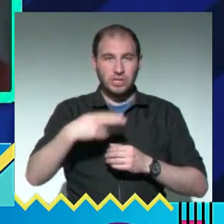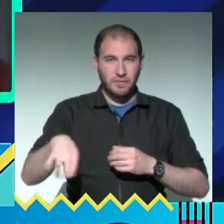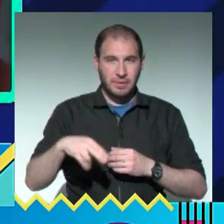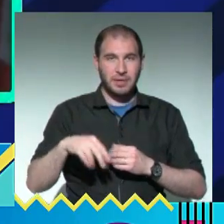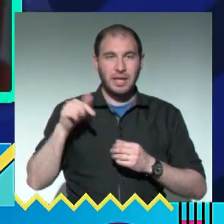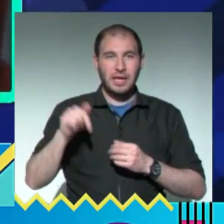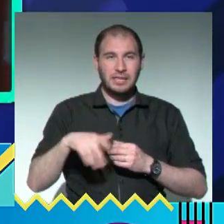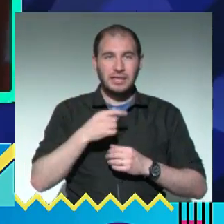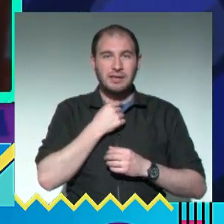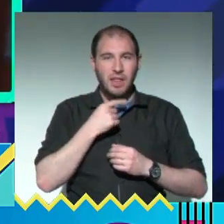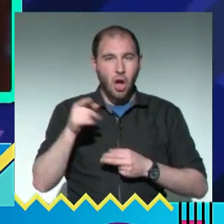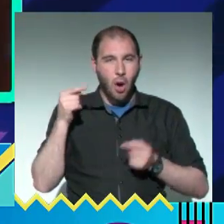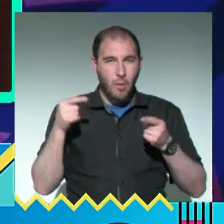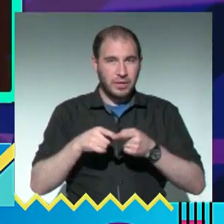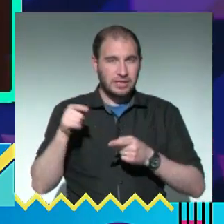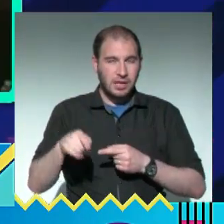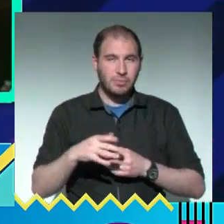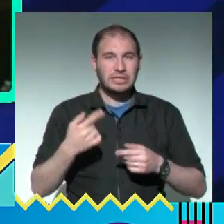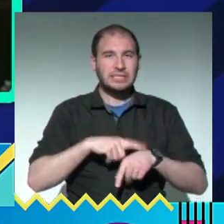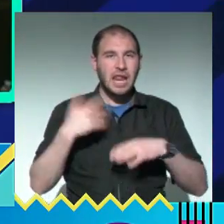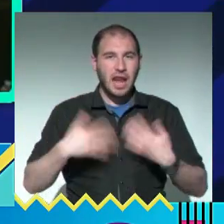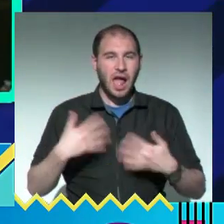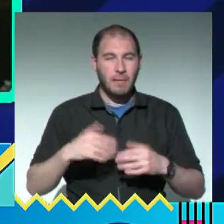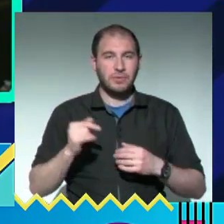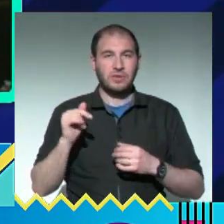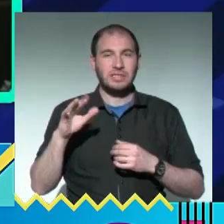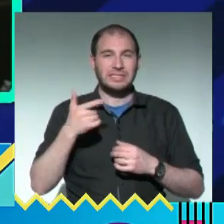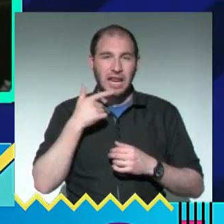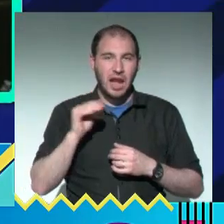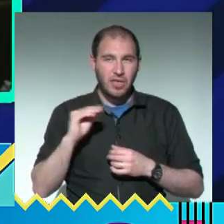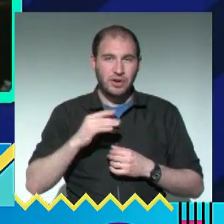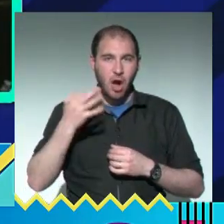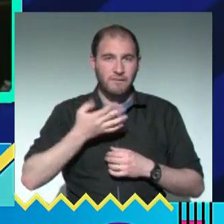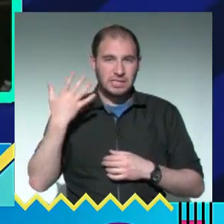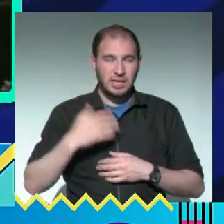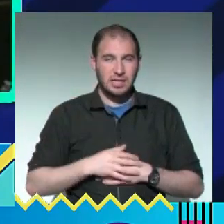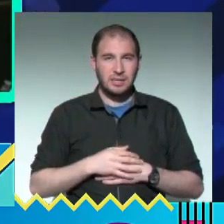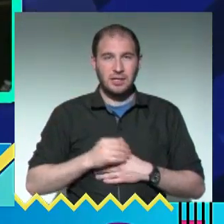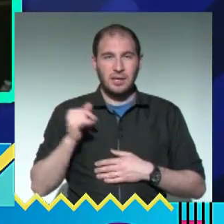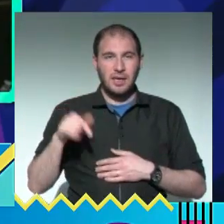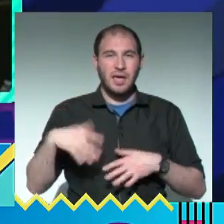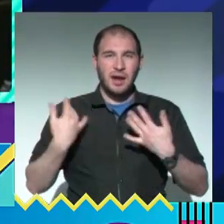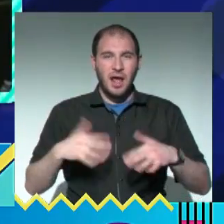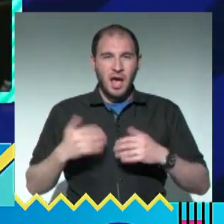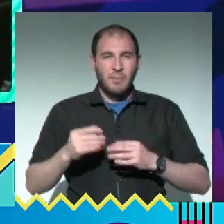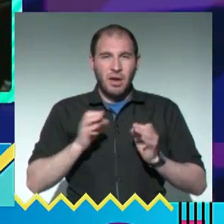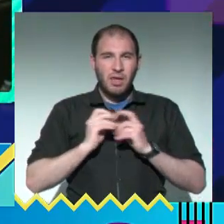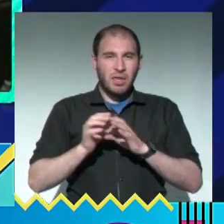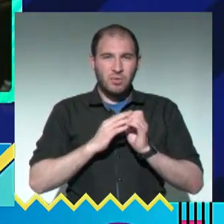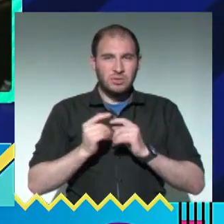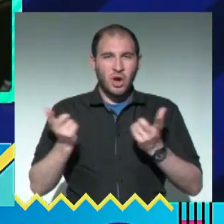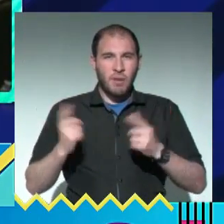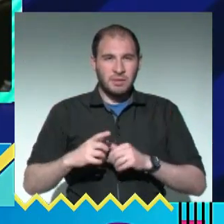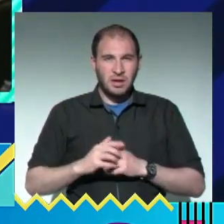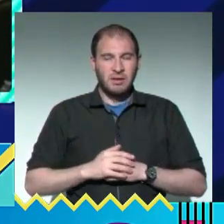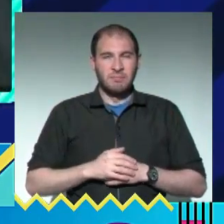Eso es lo que se está buscando, ¿sí?, tratar de acelerar desde los legisladores oficiales oficialistas y tratar de acelerar esas discusiones en